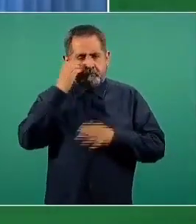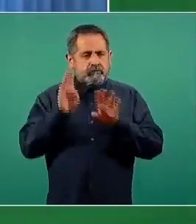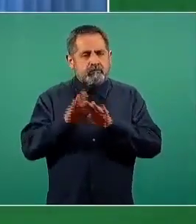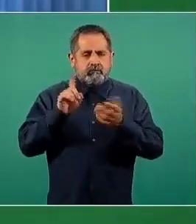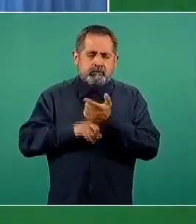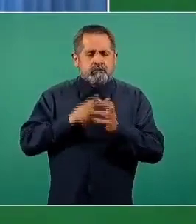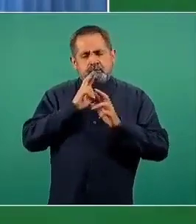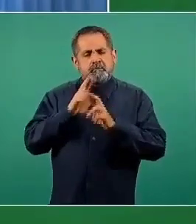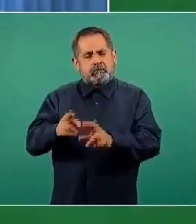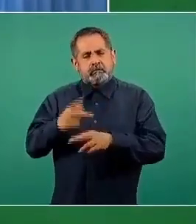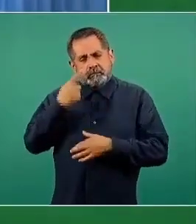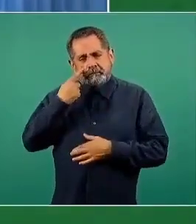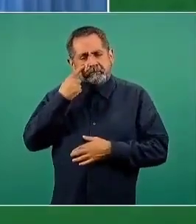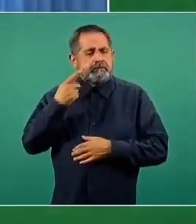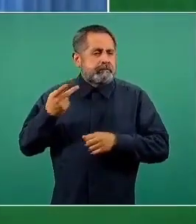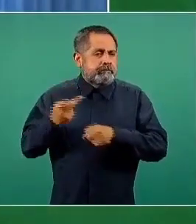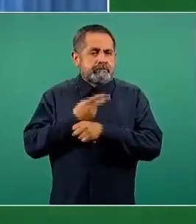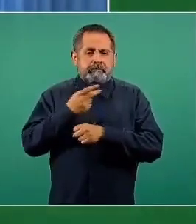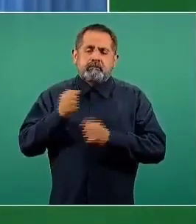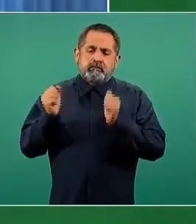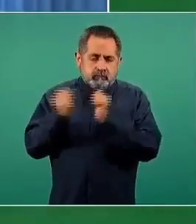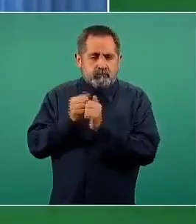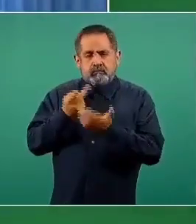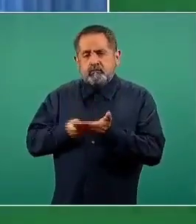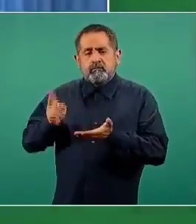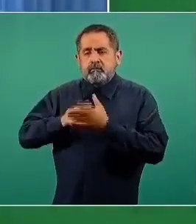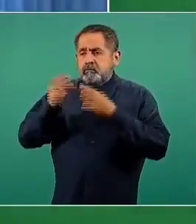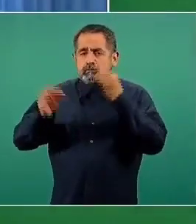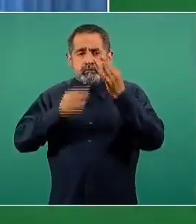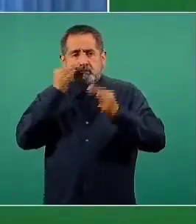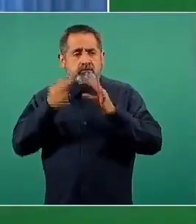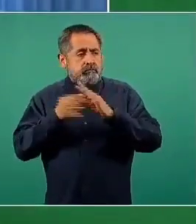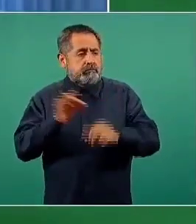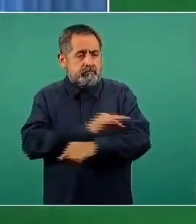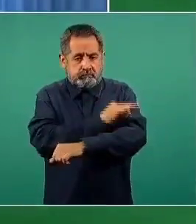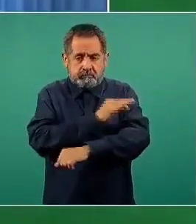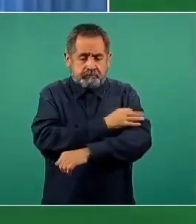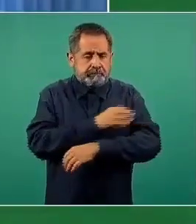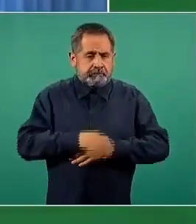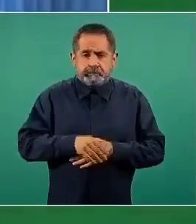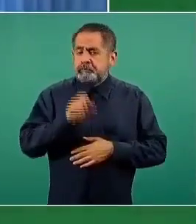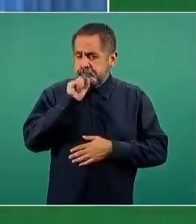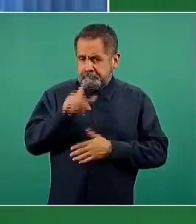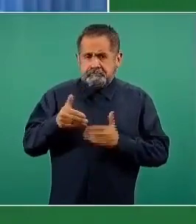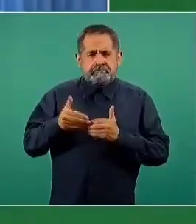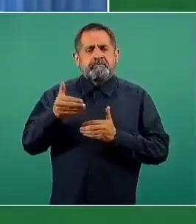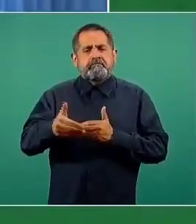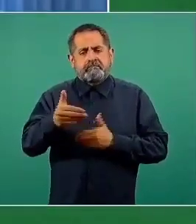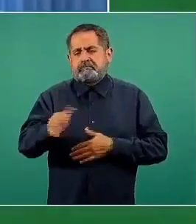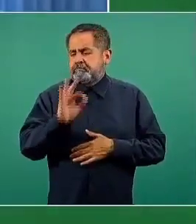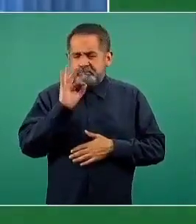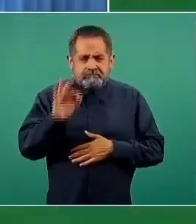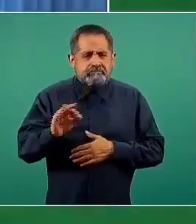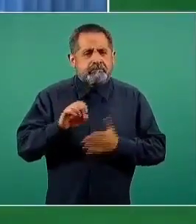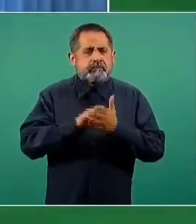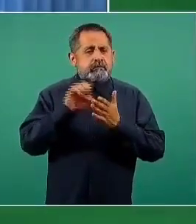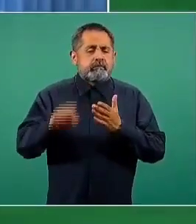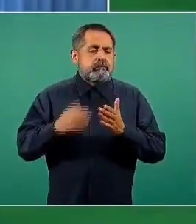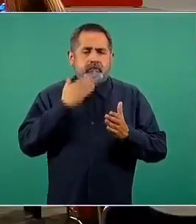respuesta inmunitaria a la campaña de vacunación. También hay avances en estos puntos, como son, por